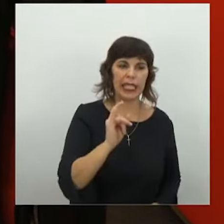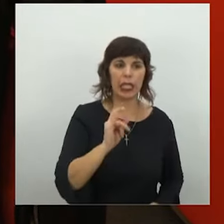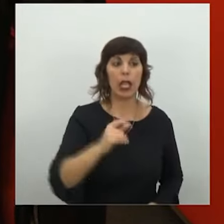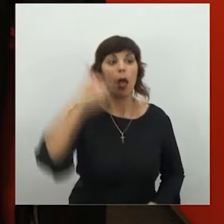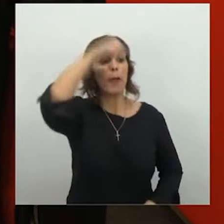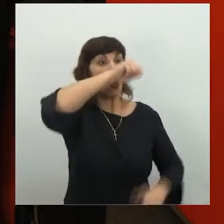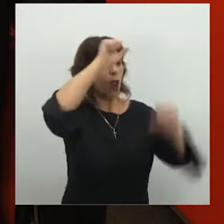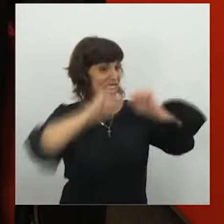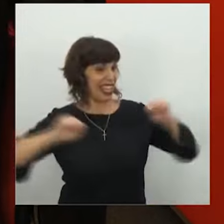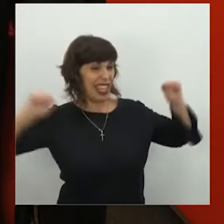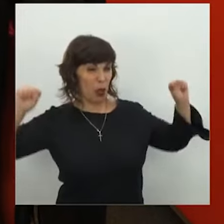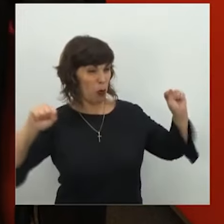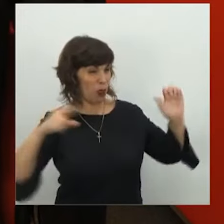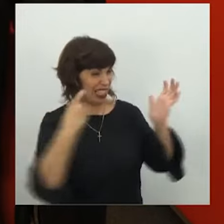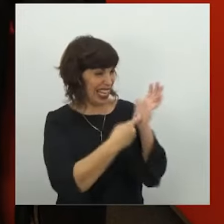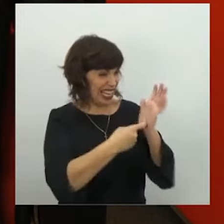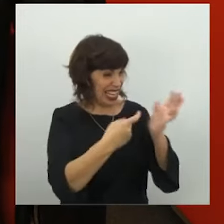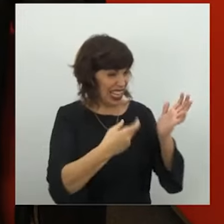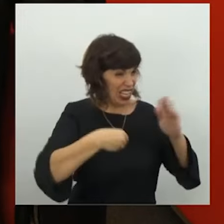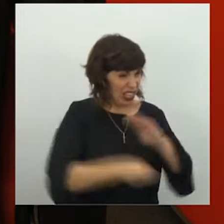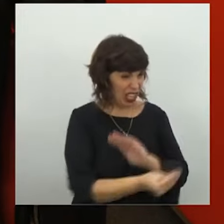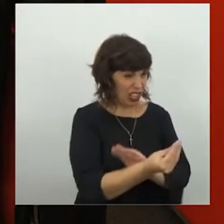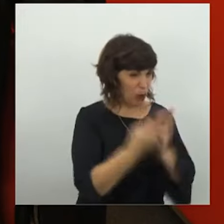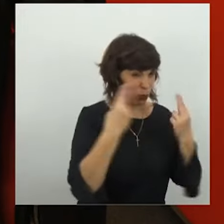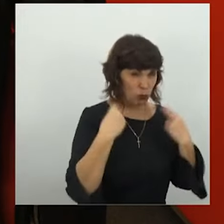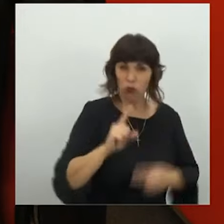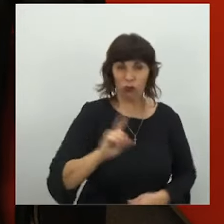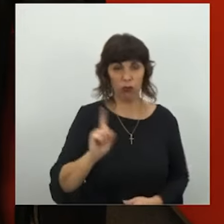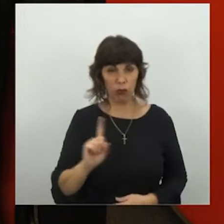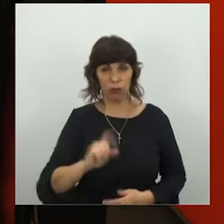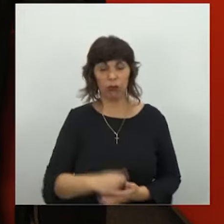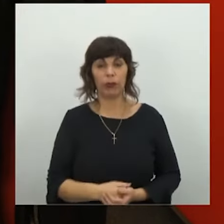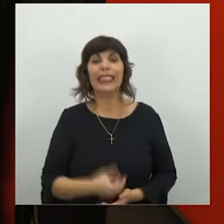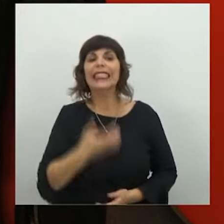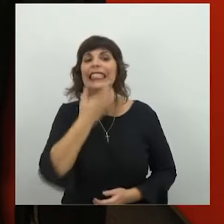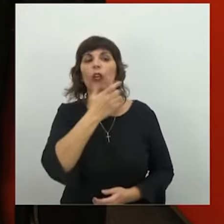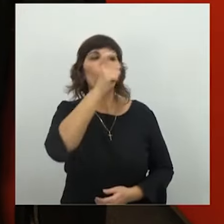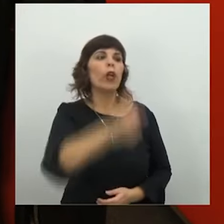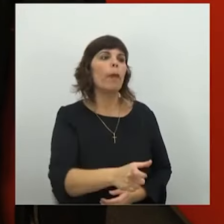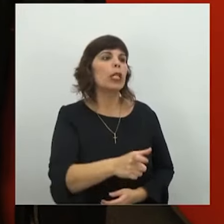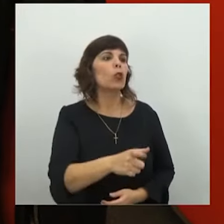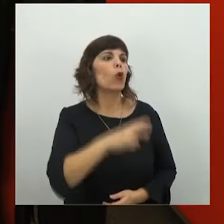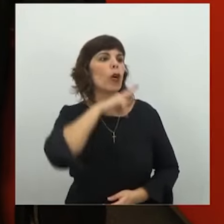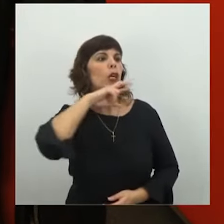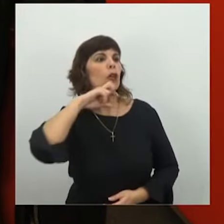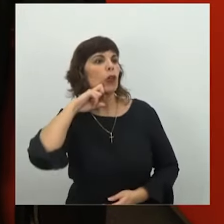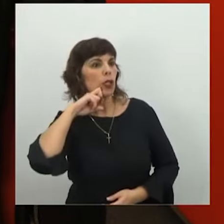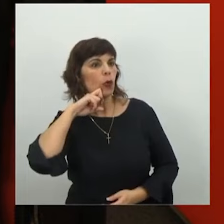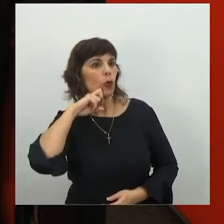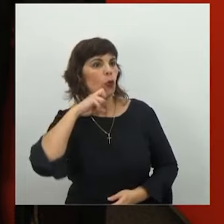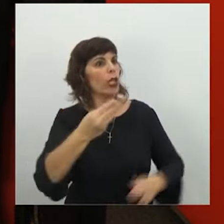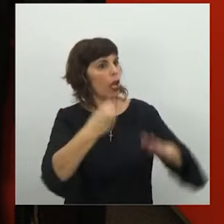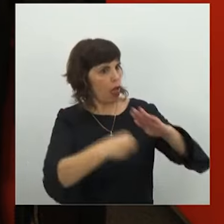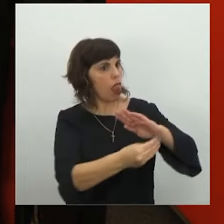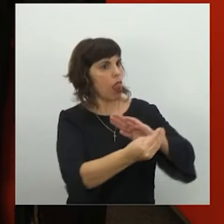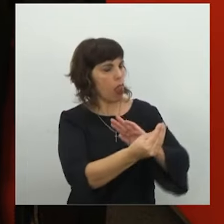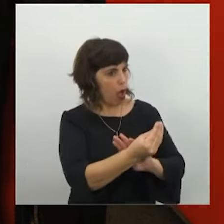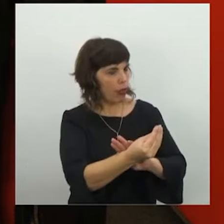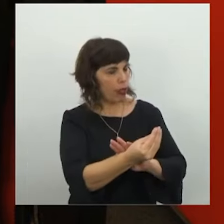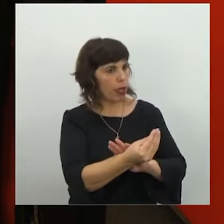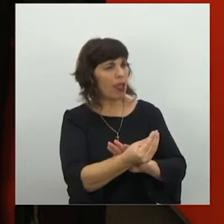Cuando uno nace en una familia judía, él nace bajo la ley, la Torá,